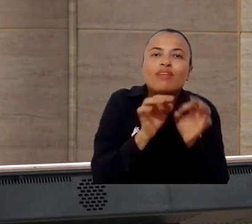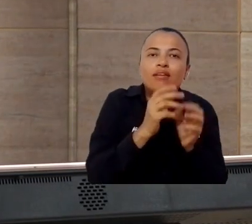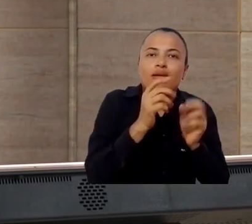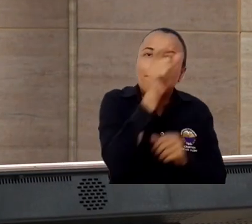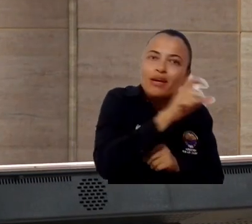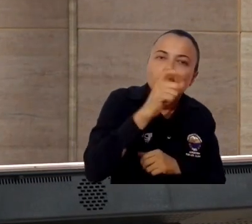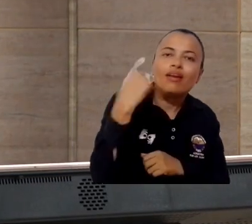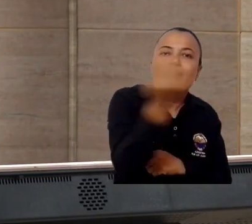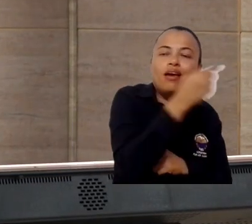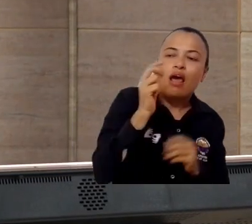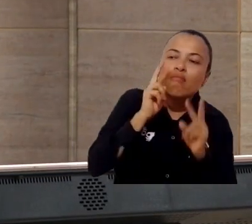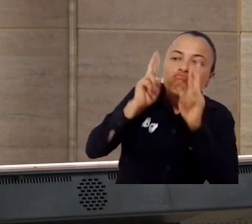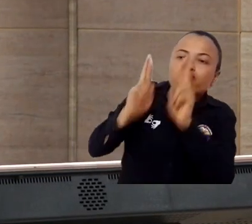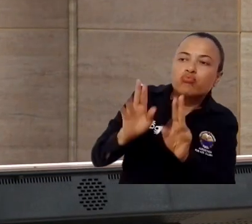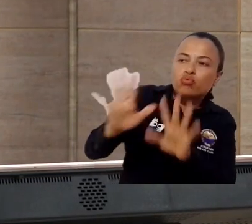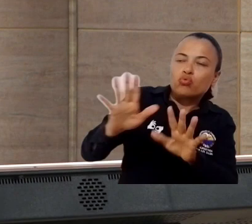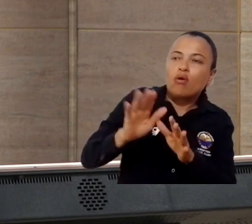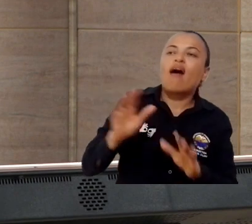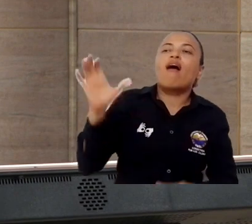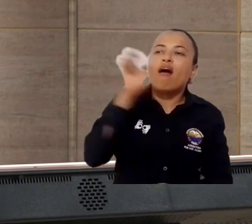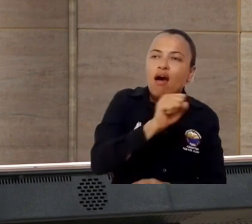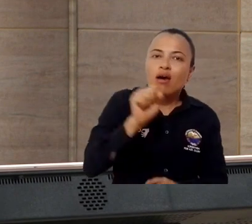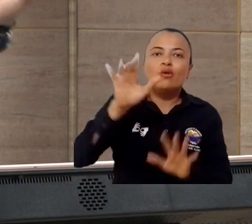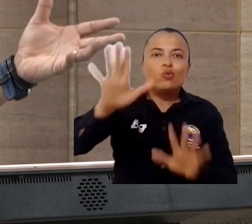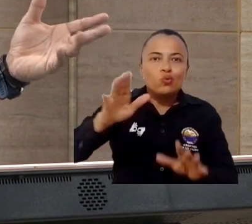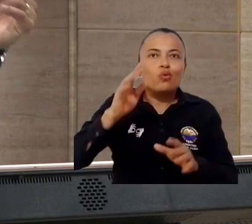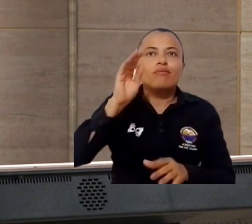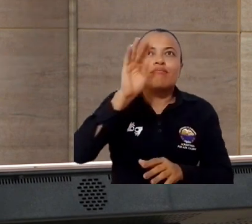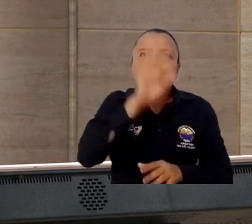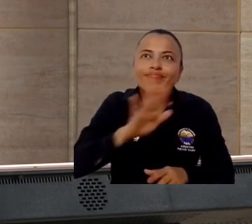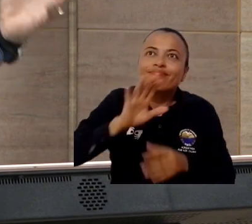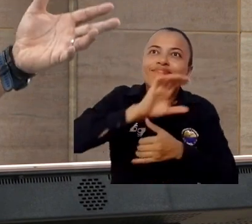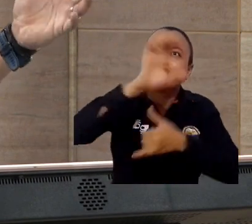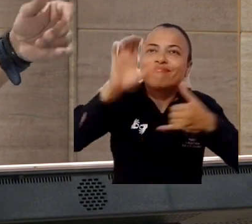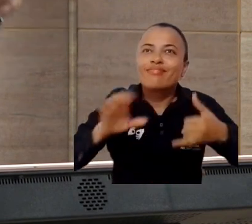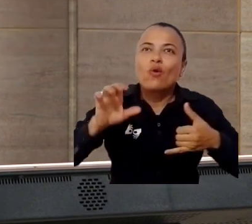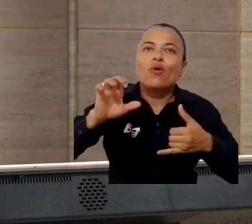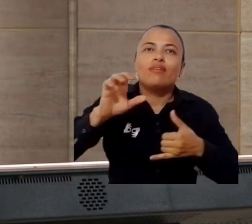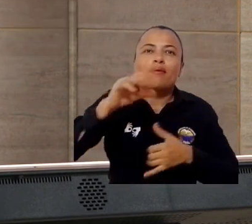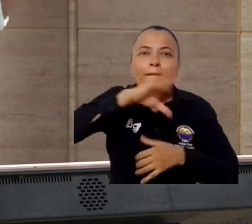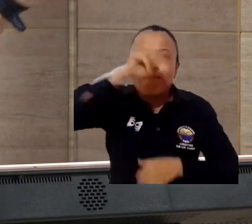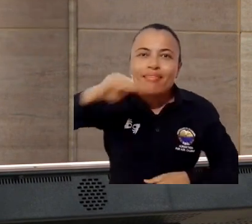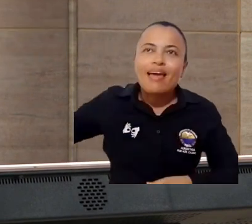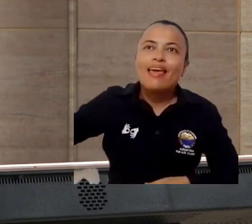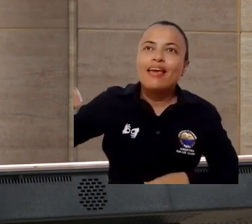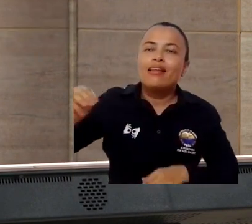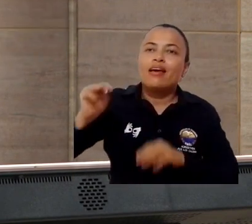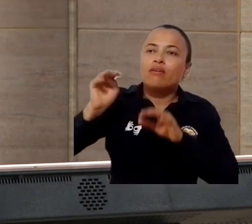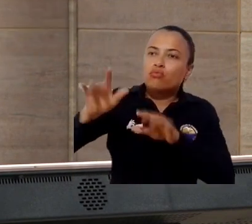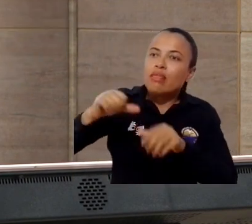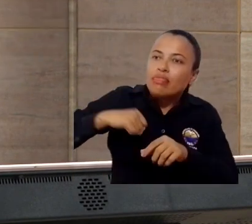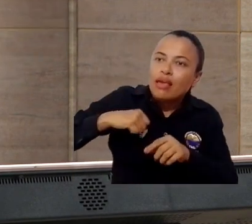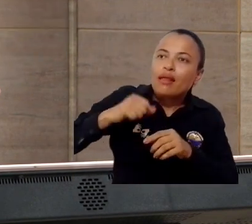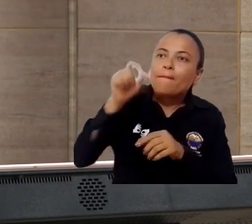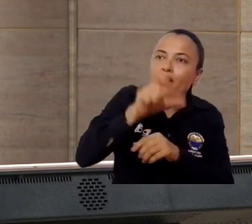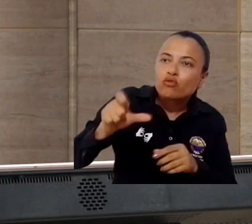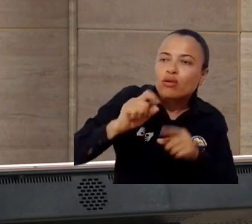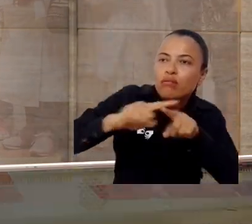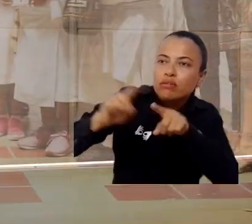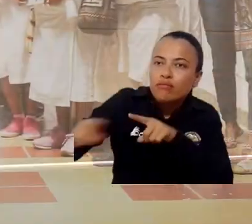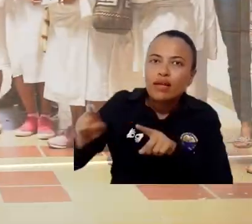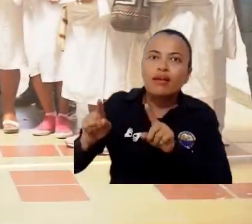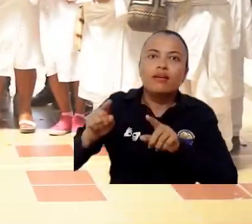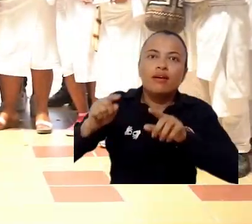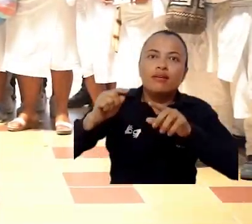nación intercultural como esta, una región como el Magdalena que tiene una sierra, que tiene pueblos indígenas, Guayú también, pero también en la sabana, y